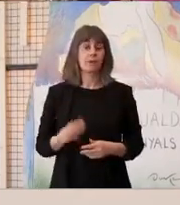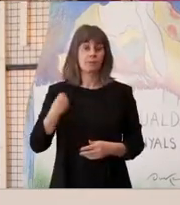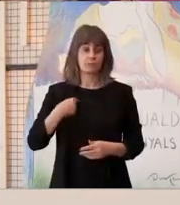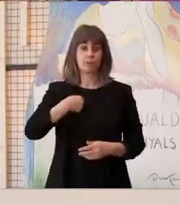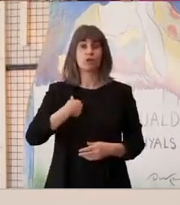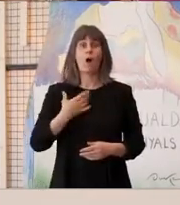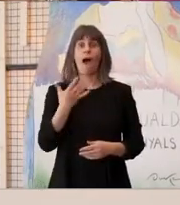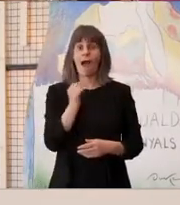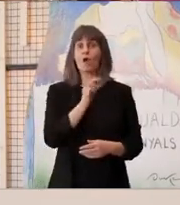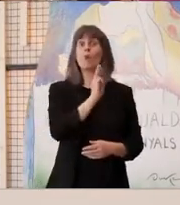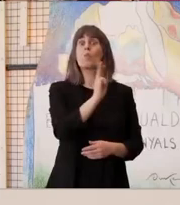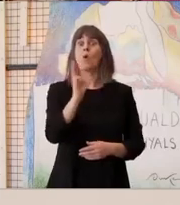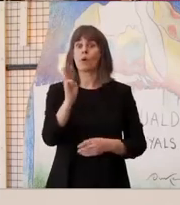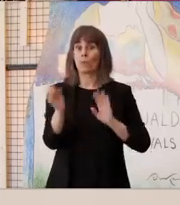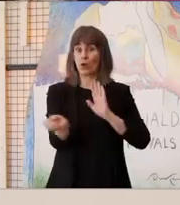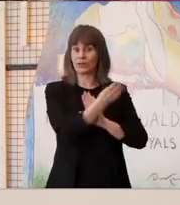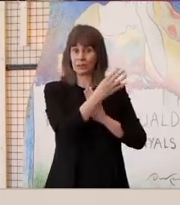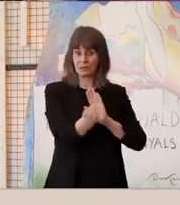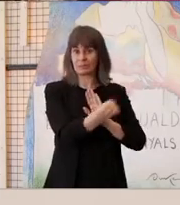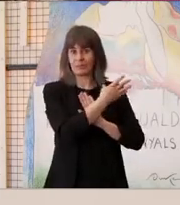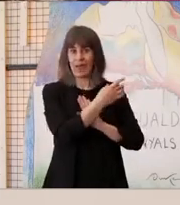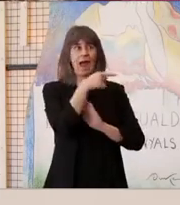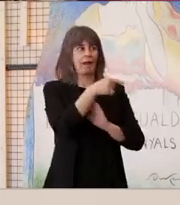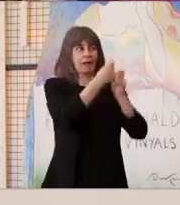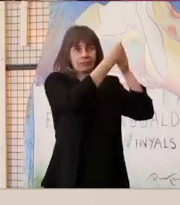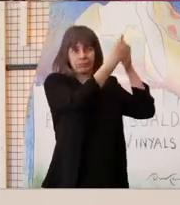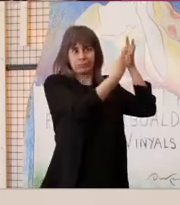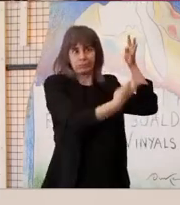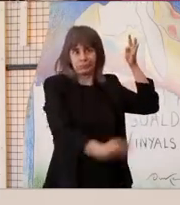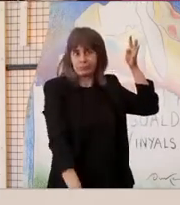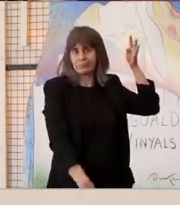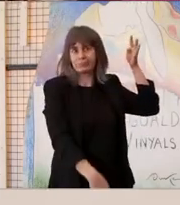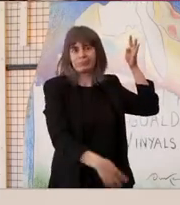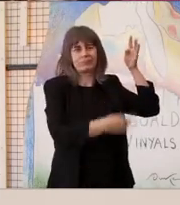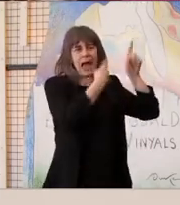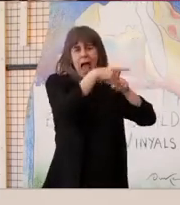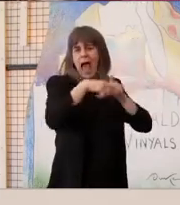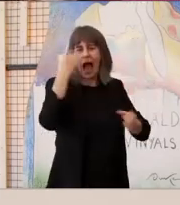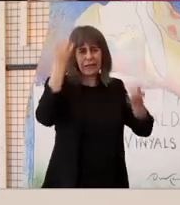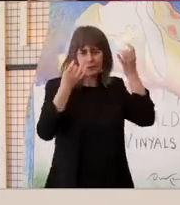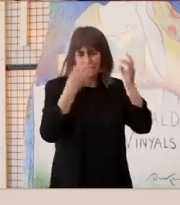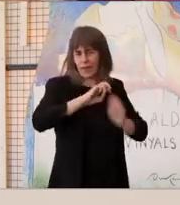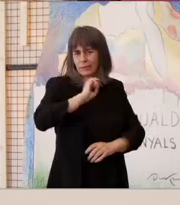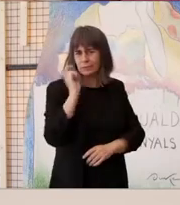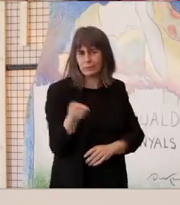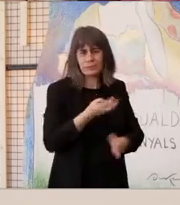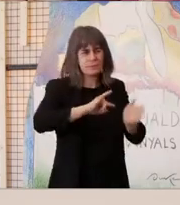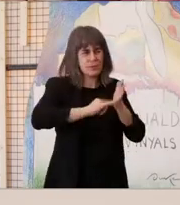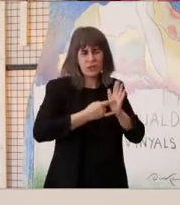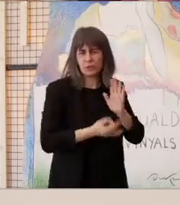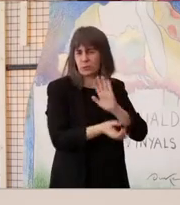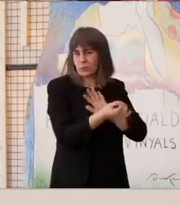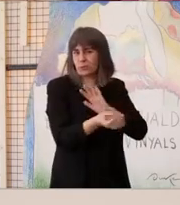Point donde iban apareciendo decenas de actividades no que hemos y proyectos que hemos